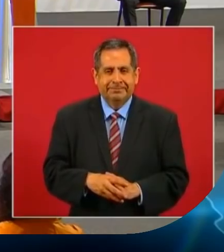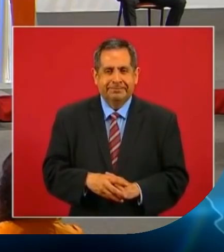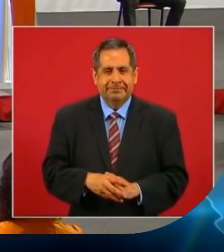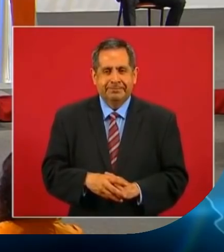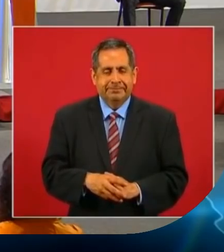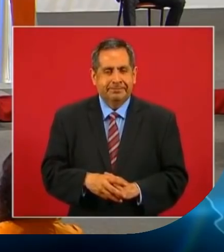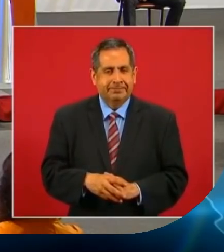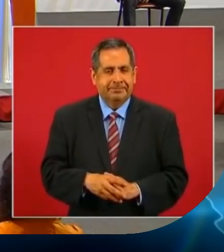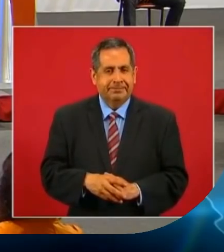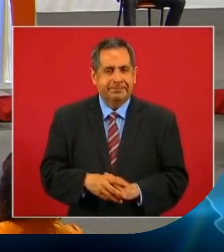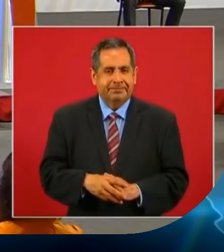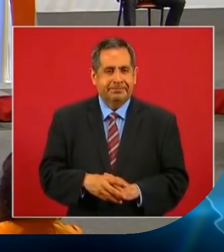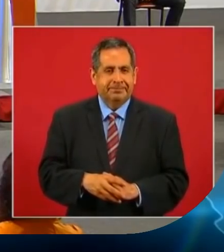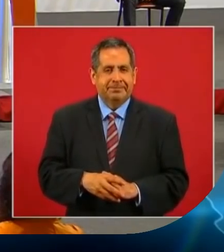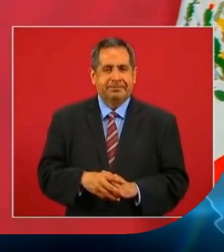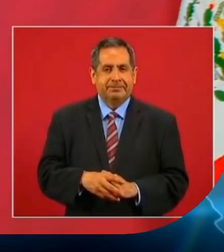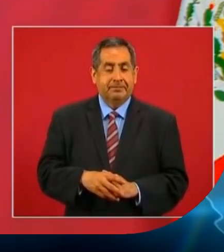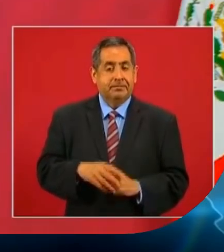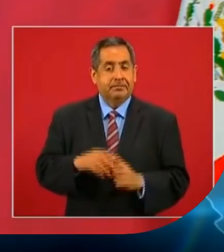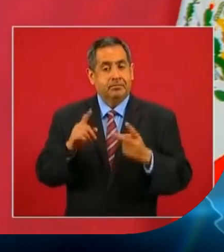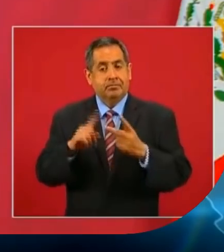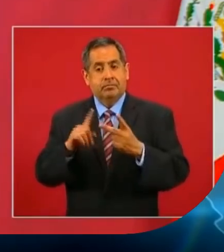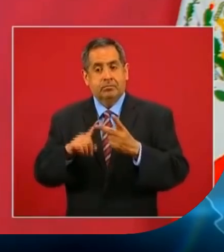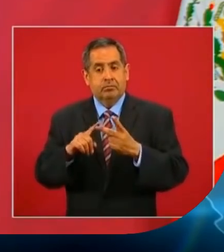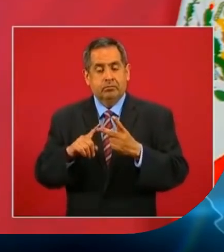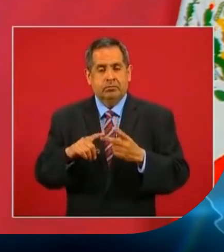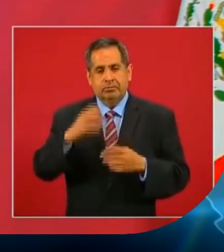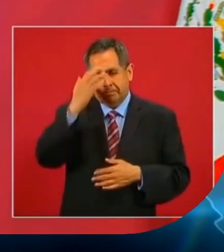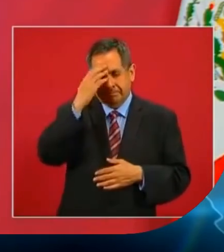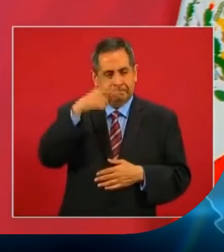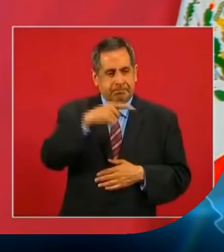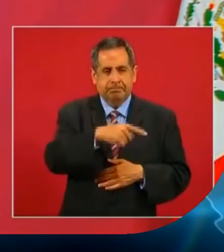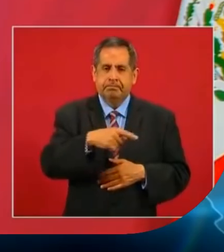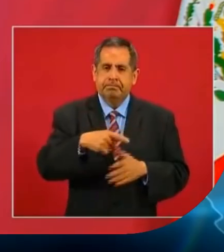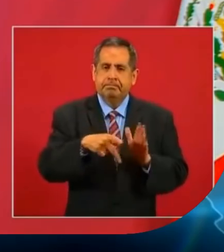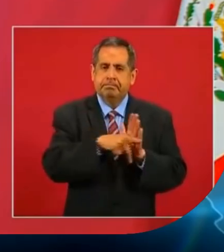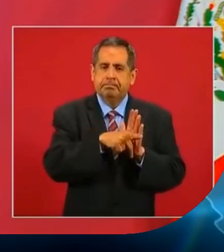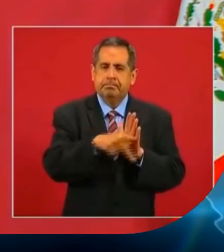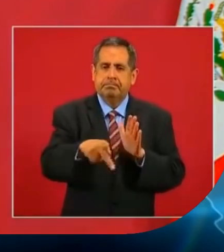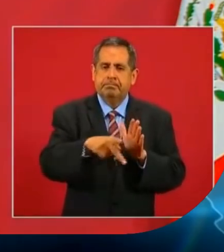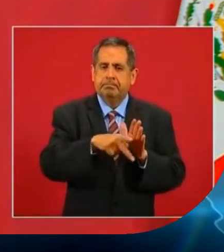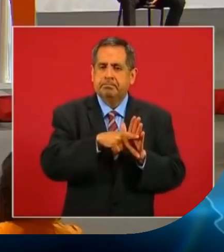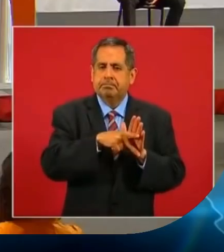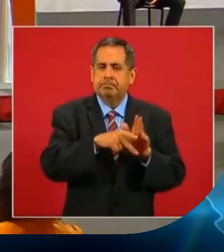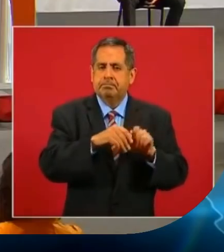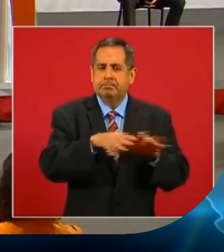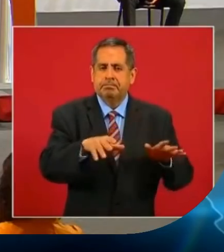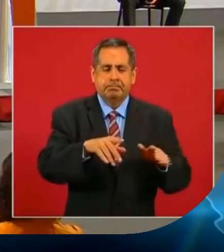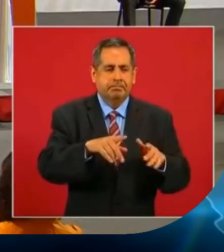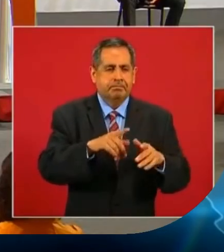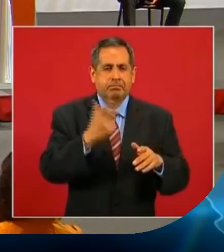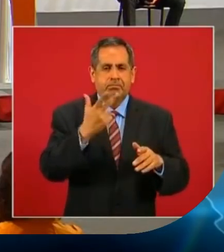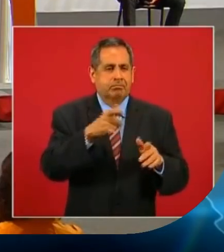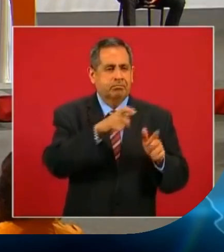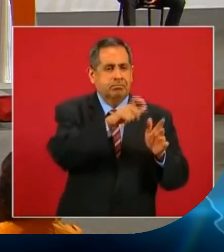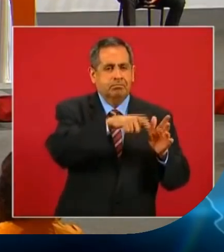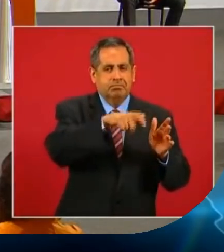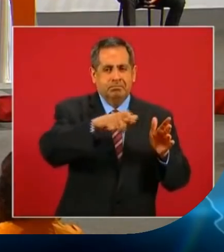Lo otro son las ocho columnas de el Pasquín.